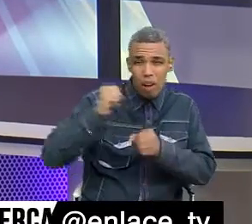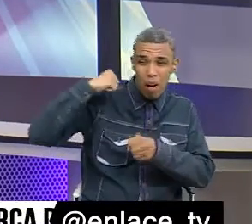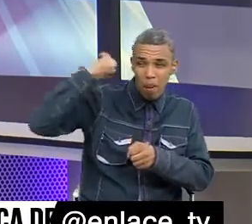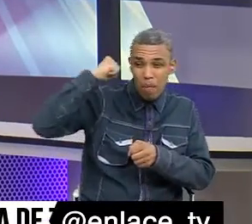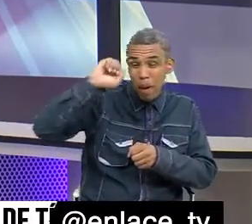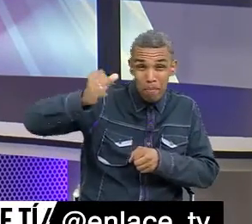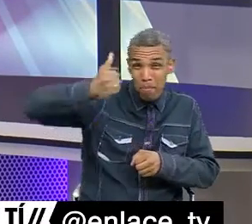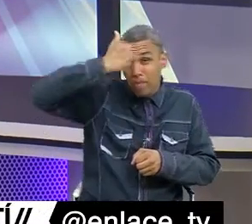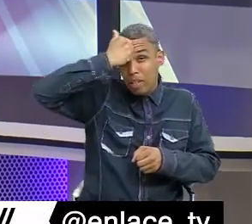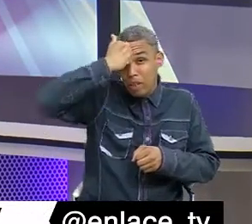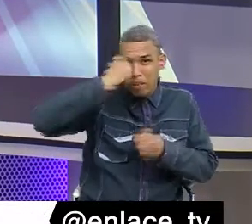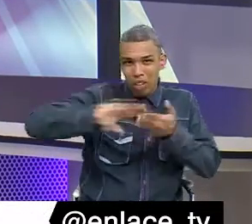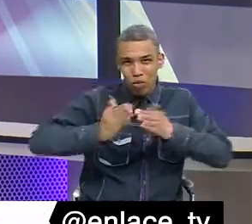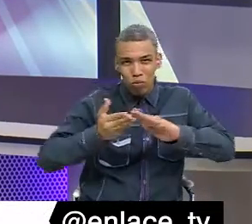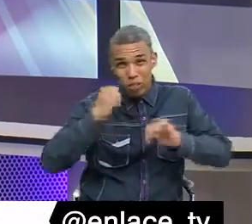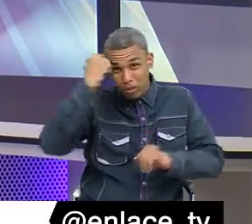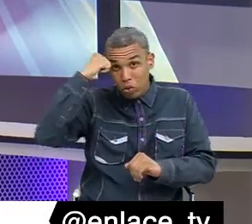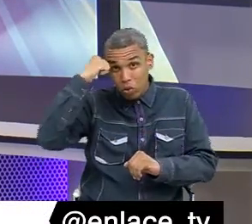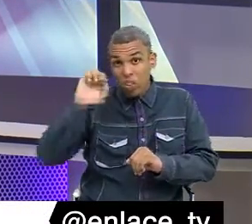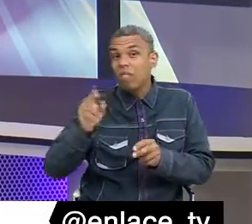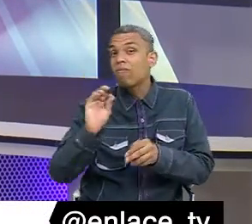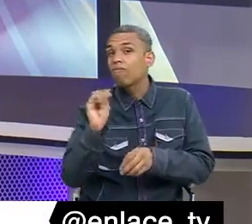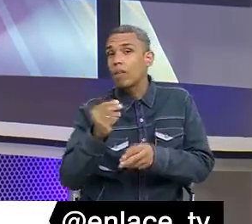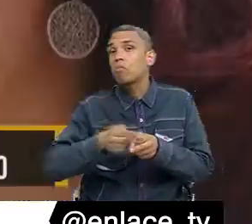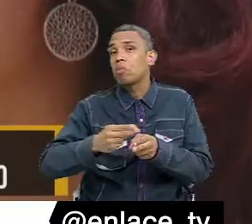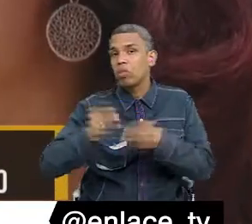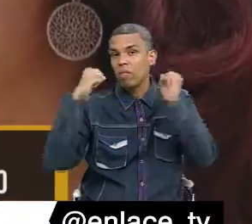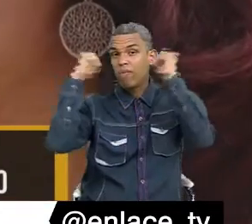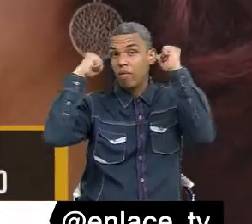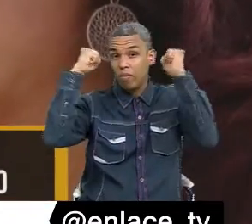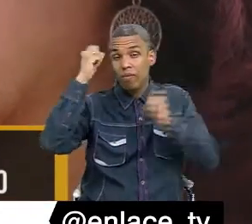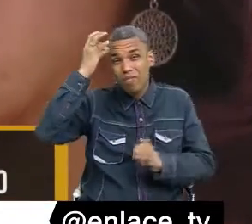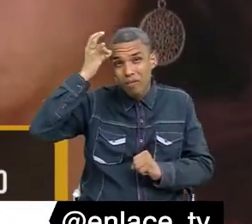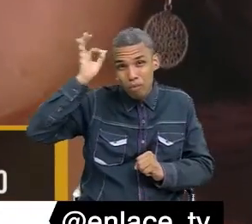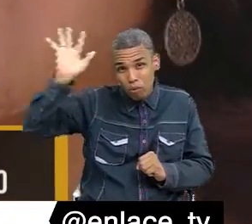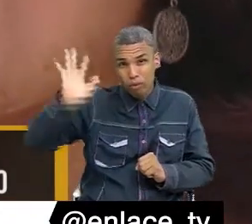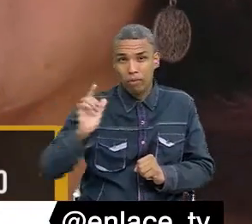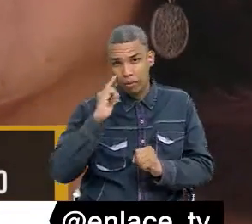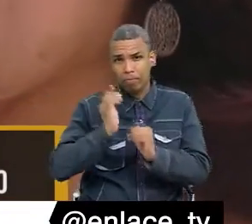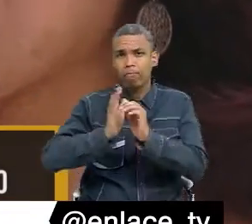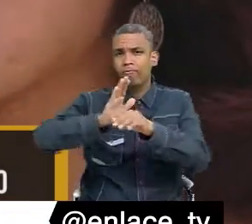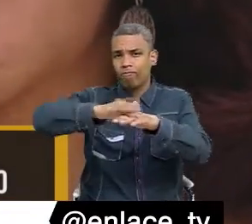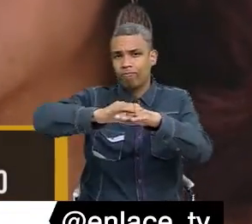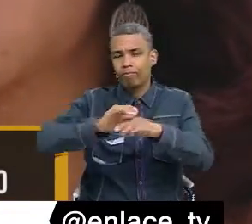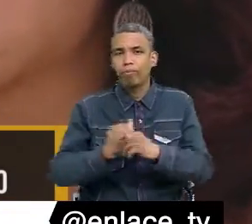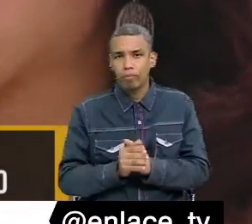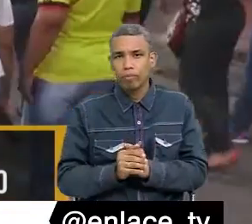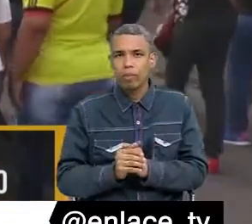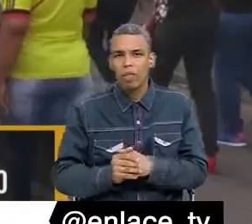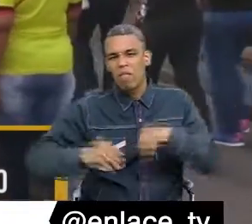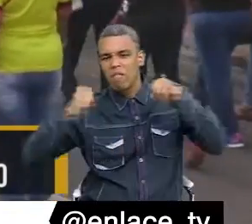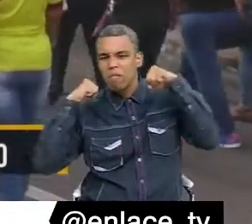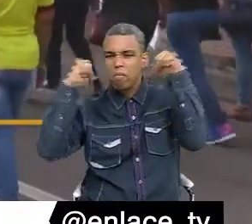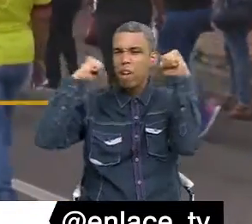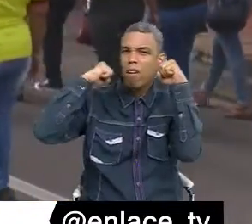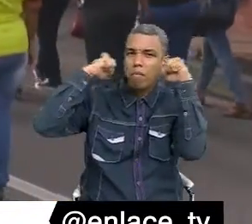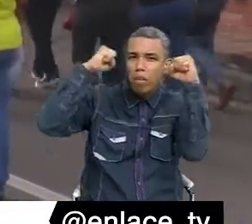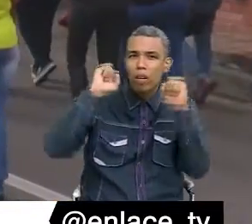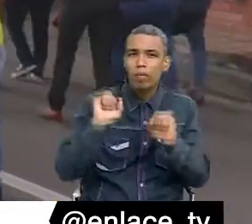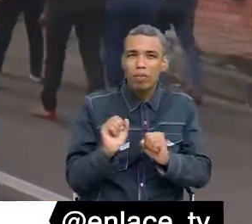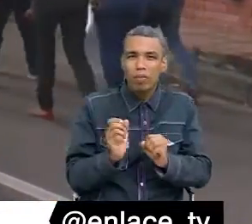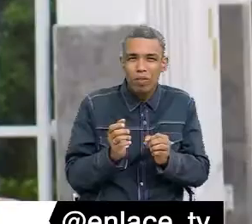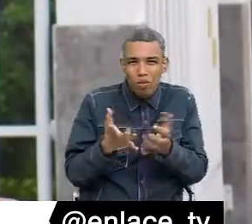semestre escolar de 2016. La Federación Colombiana de Educadores no descarta un paro indefinido en el inicio del segundo semestre escolar